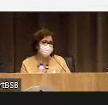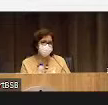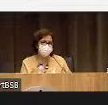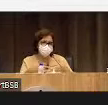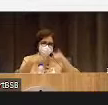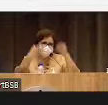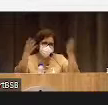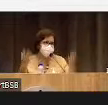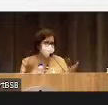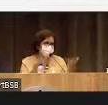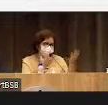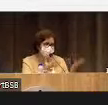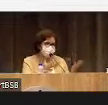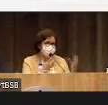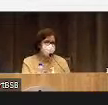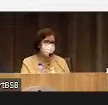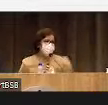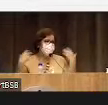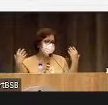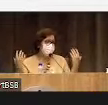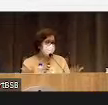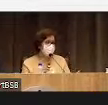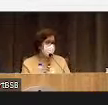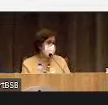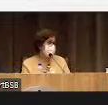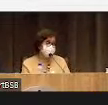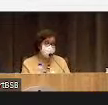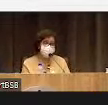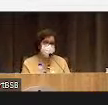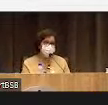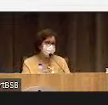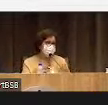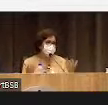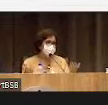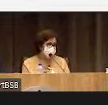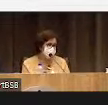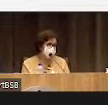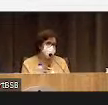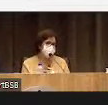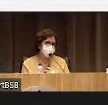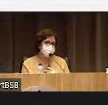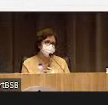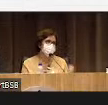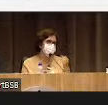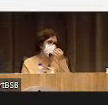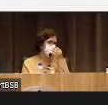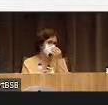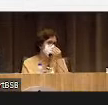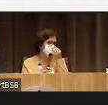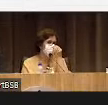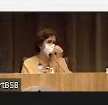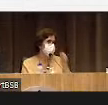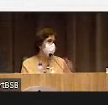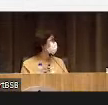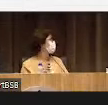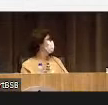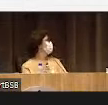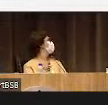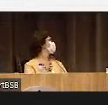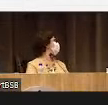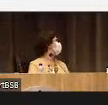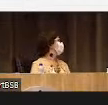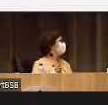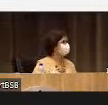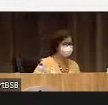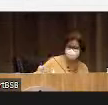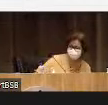e sintam-se em nome dele, Sí, né, sí, o pueden agradecimento sentirse el a agradecimiento a as todas las instituições que fizeram instituciones que hicieron